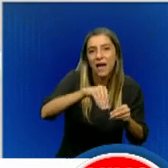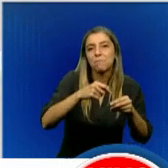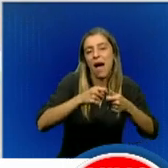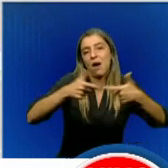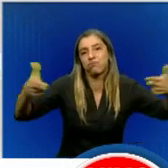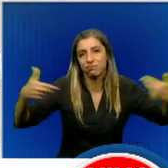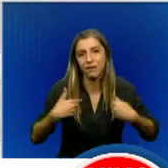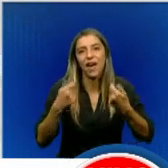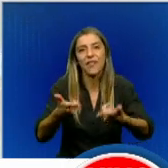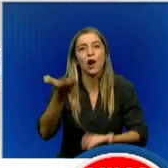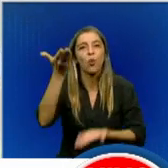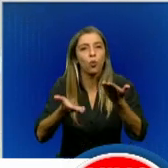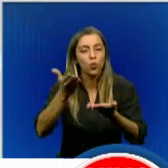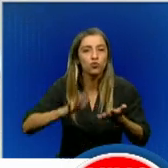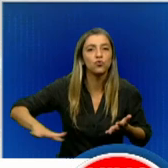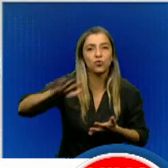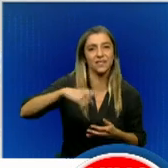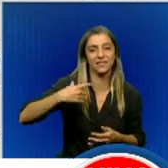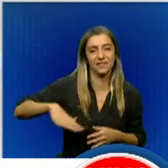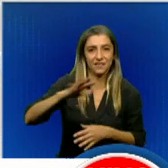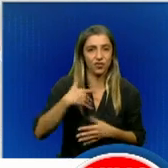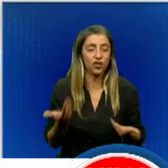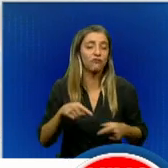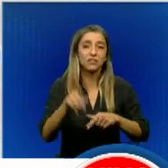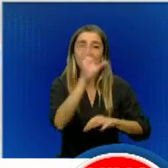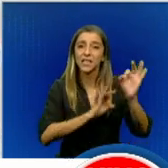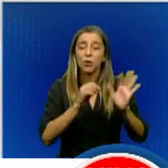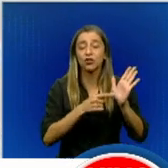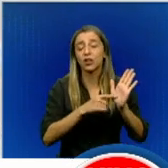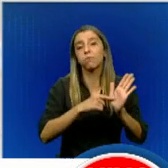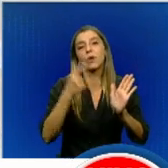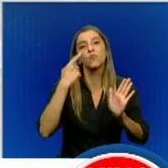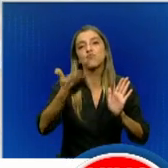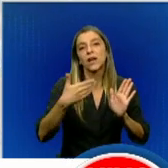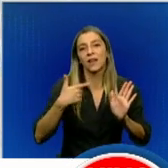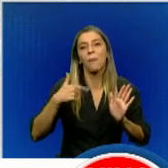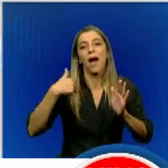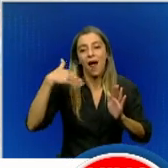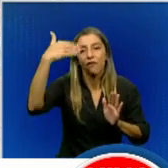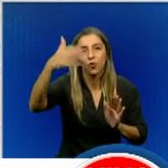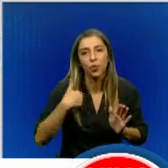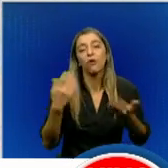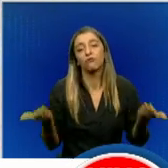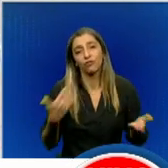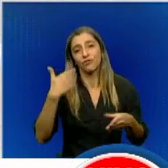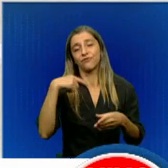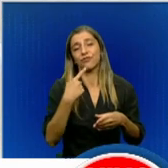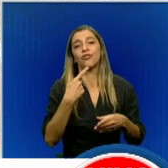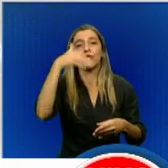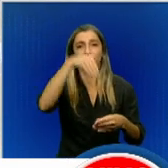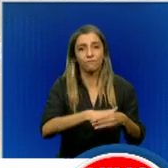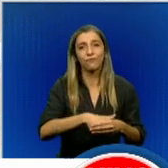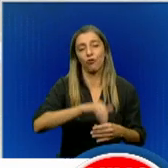y más solidario y con este proyecto damos un paso adelante en ese sentido por eso es que adelanto mi voto ahora hoy gracias señor